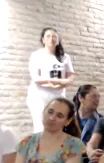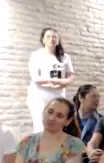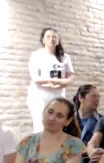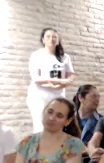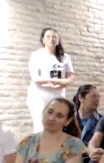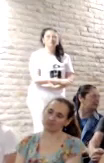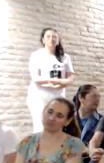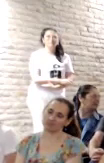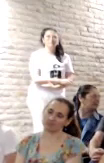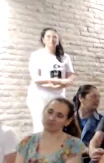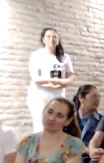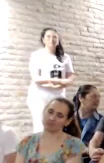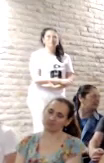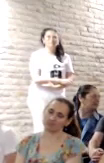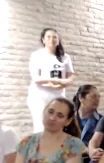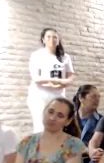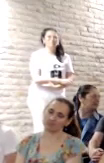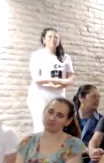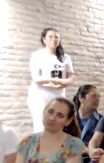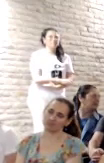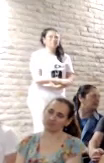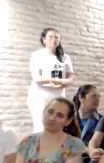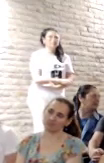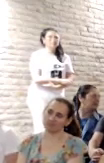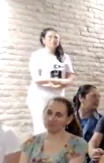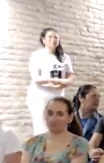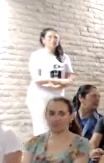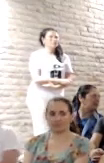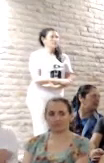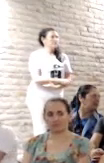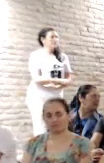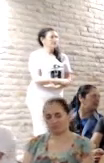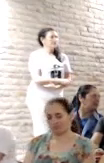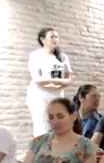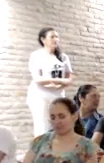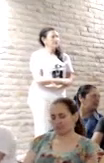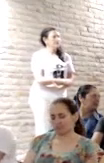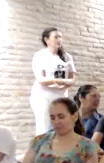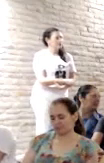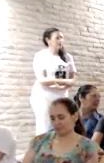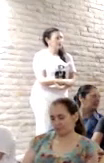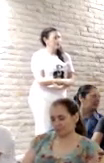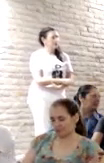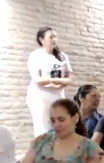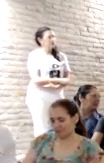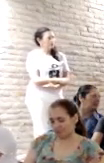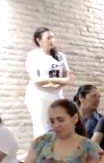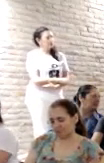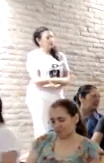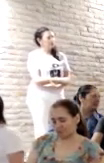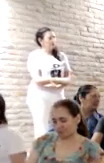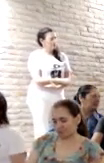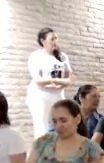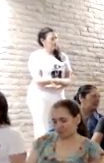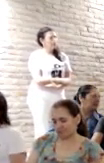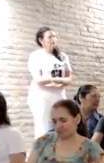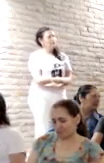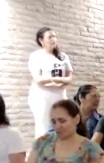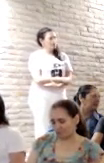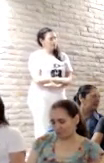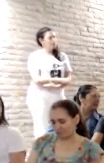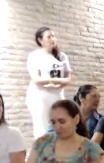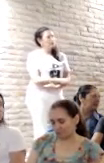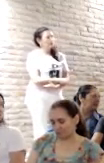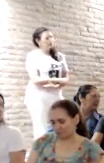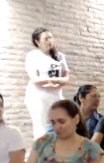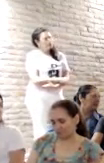accesibilidad eh sea para todos y no para pocos nosotros Hoy estamos atravesando también en fundación otros proyectos